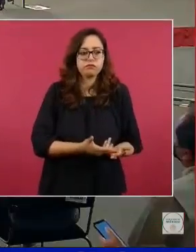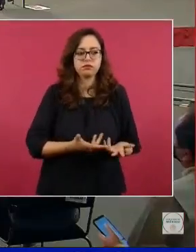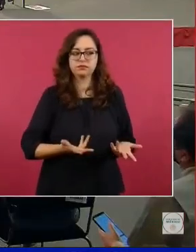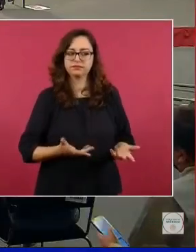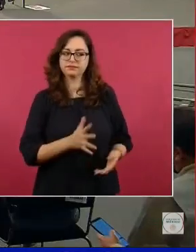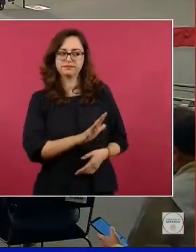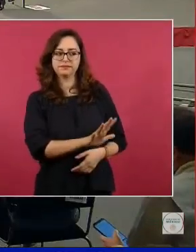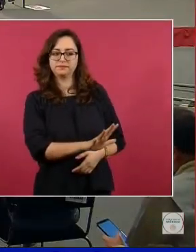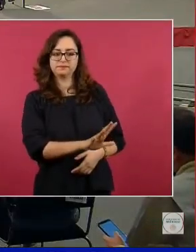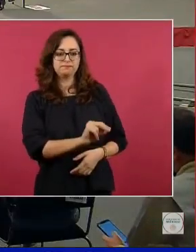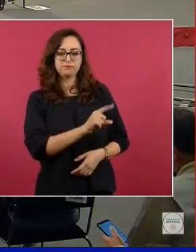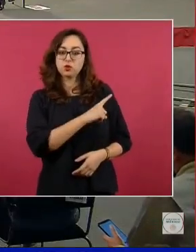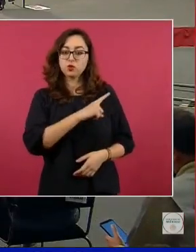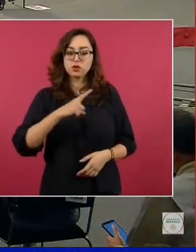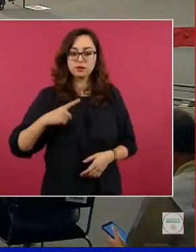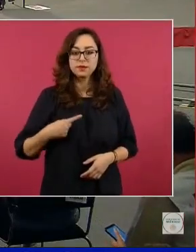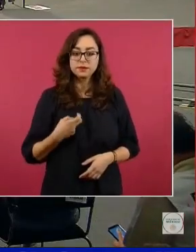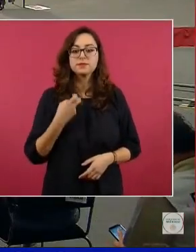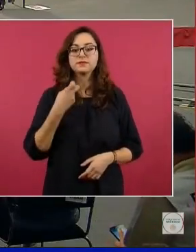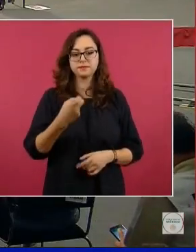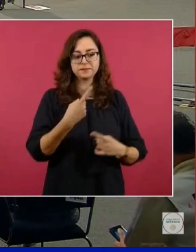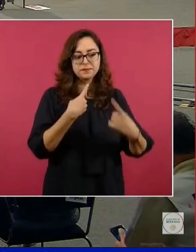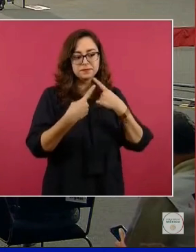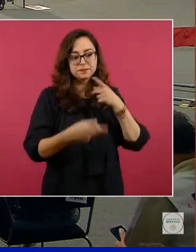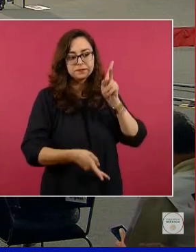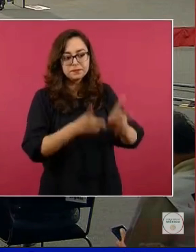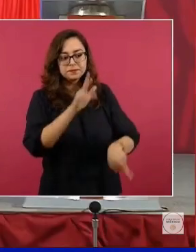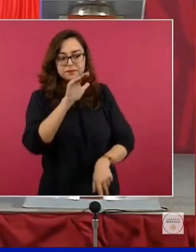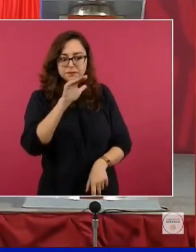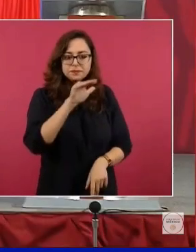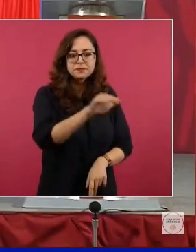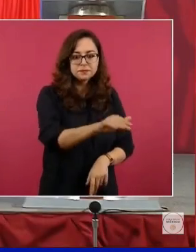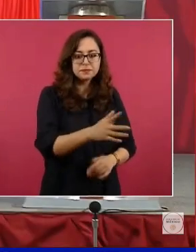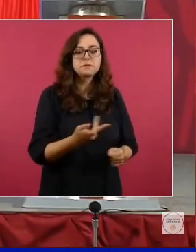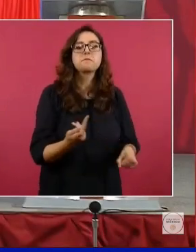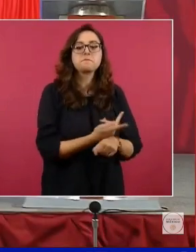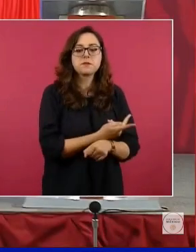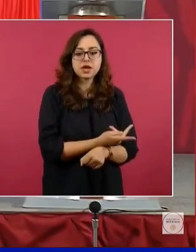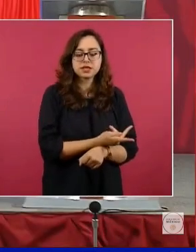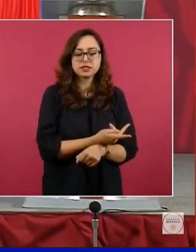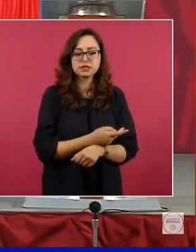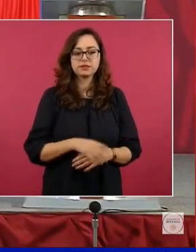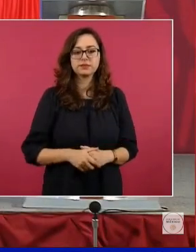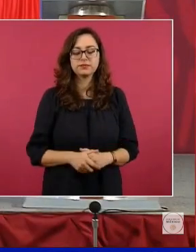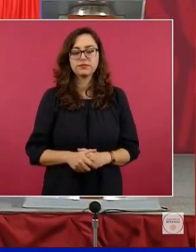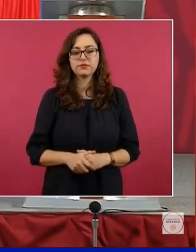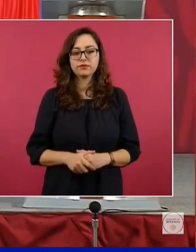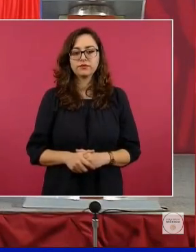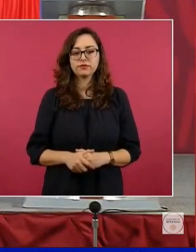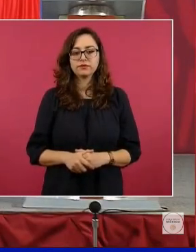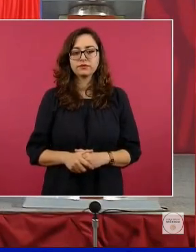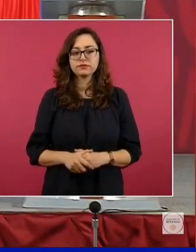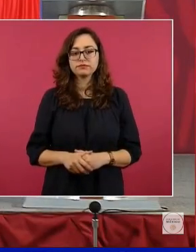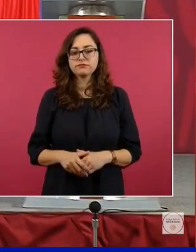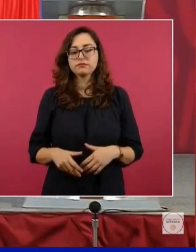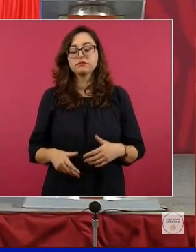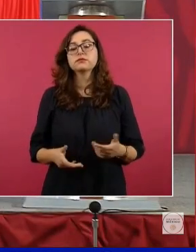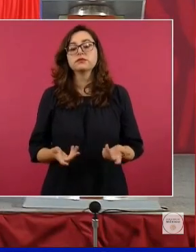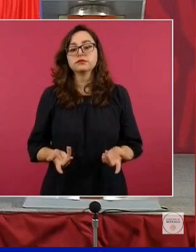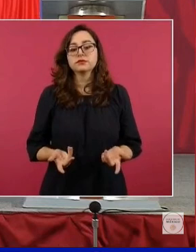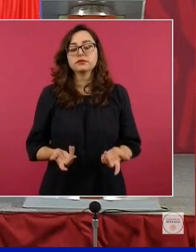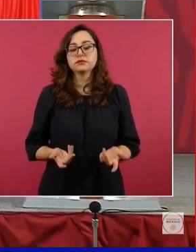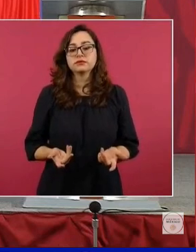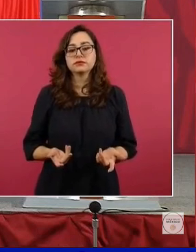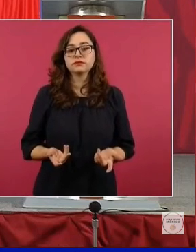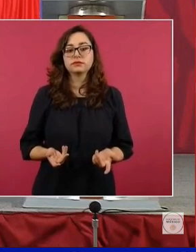Entonces vamos a hablar. Y lo que planteas de Minsa, pues es esto, pero Minsa tiene